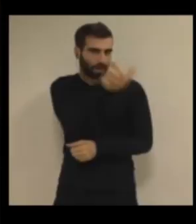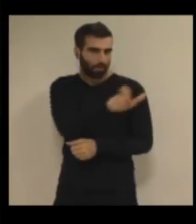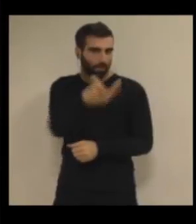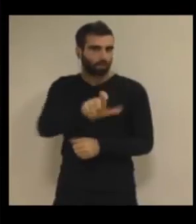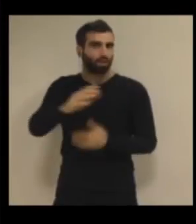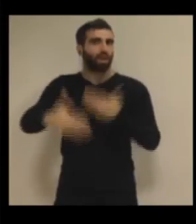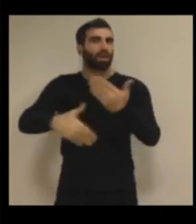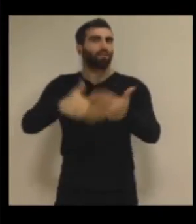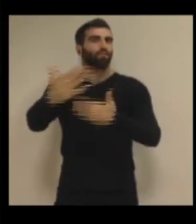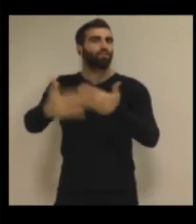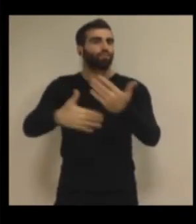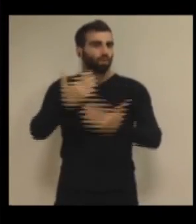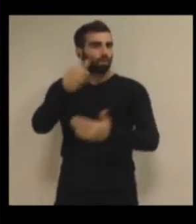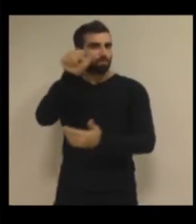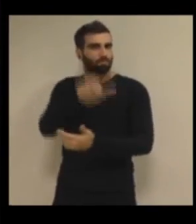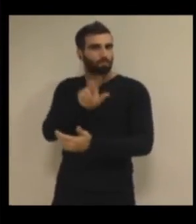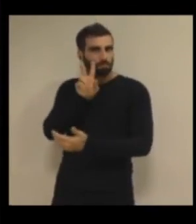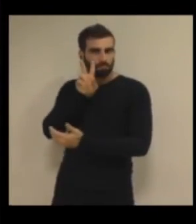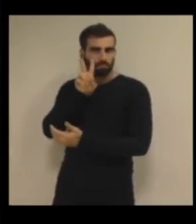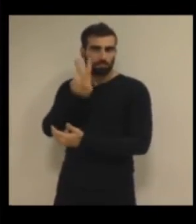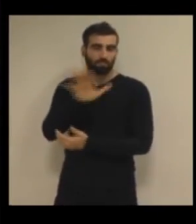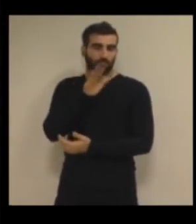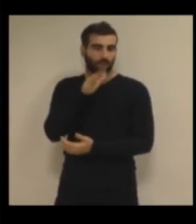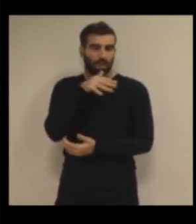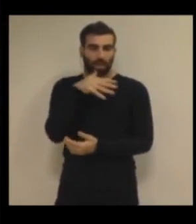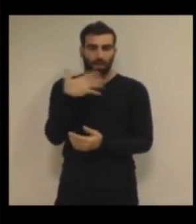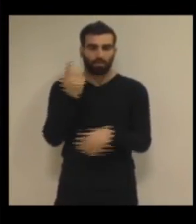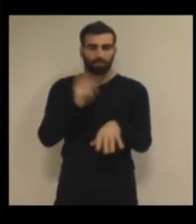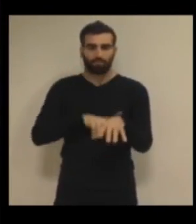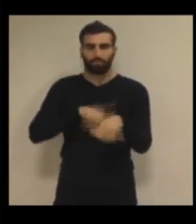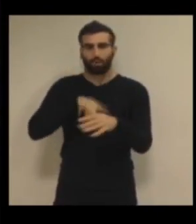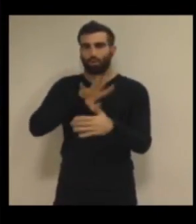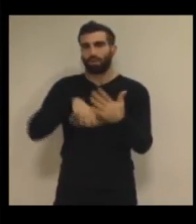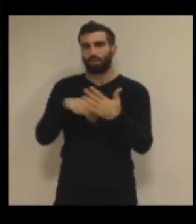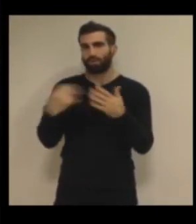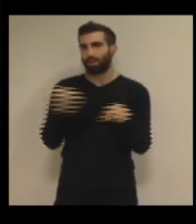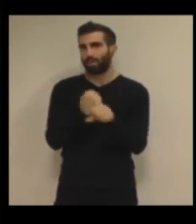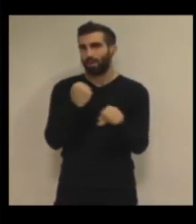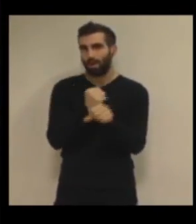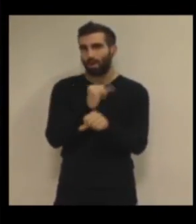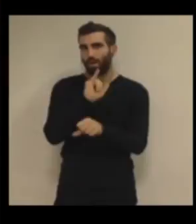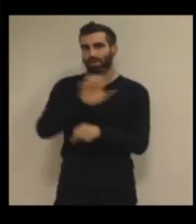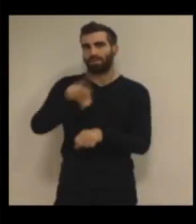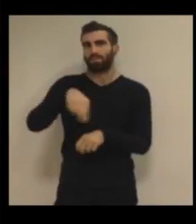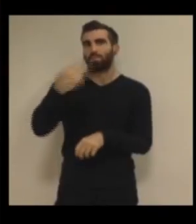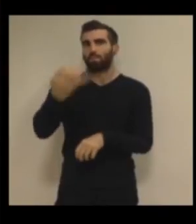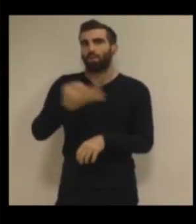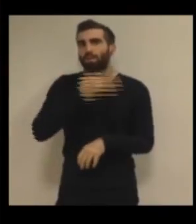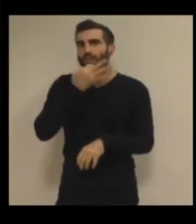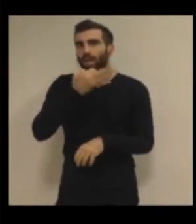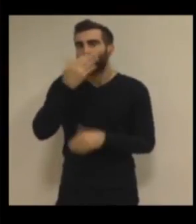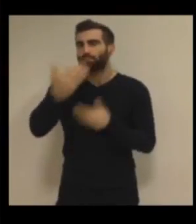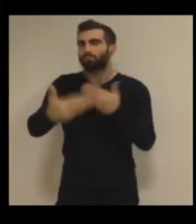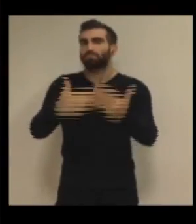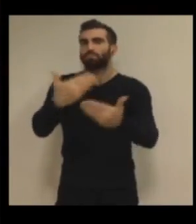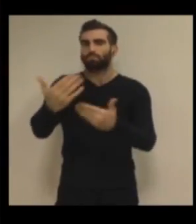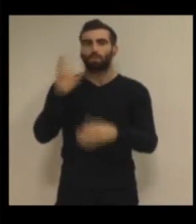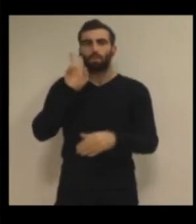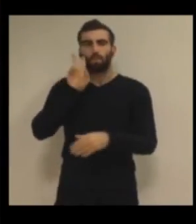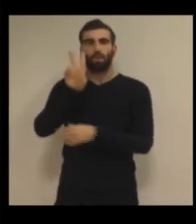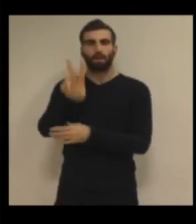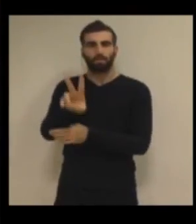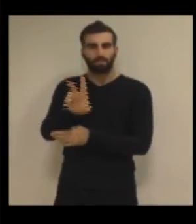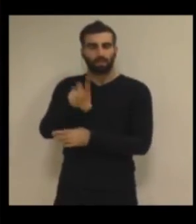es horario lógicamente laboral, horario de trabajo, aquellas que nos van a seguir posteriormente,